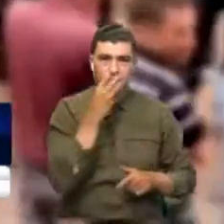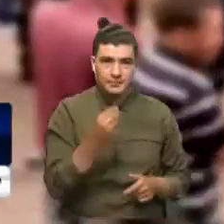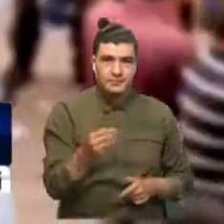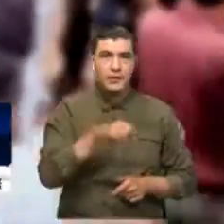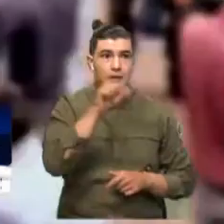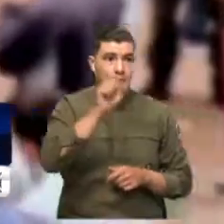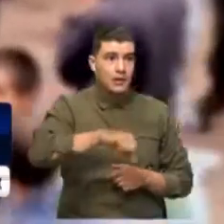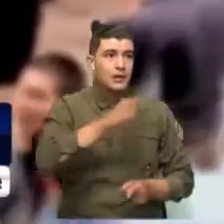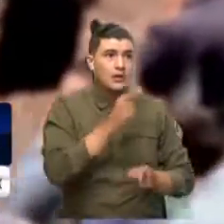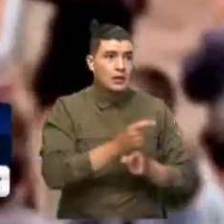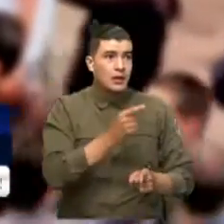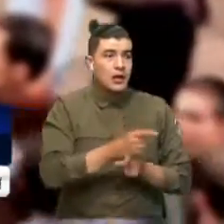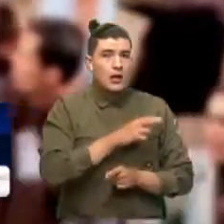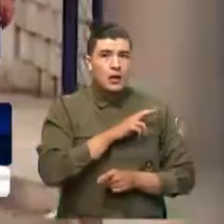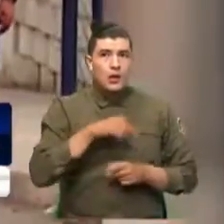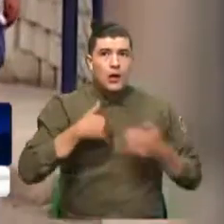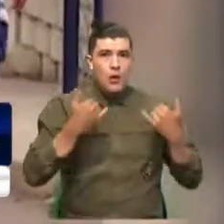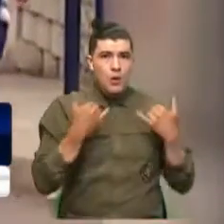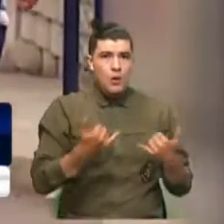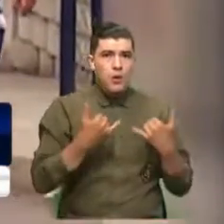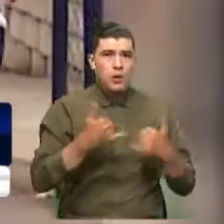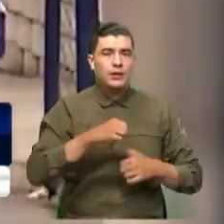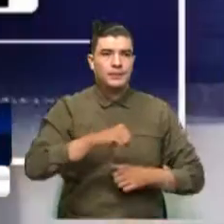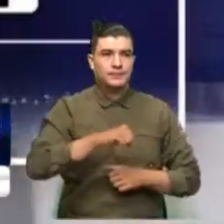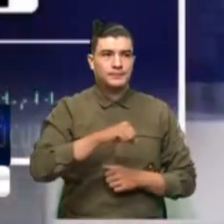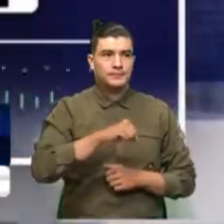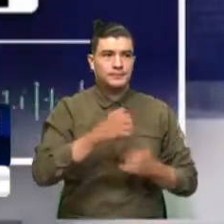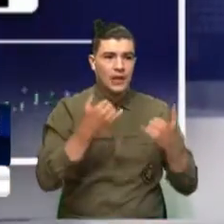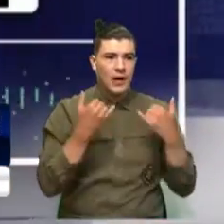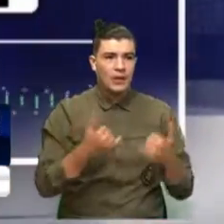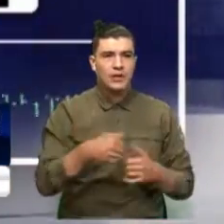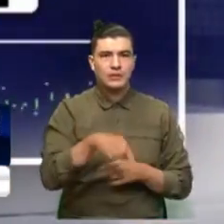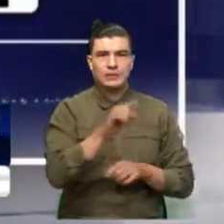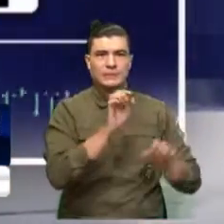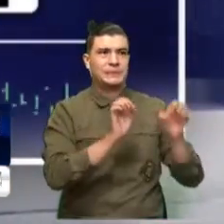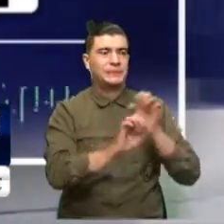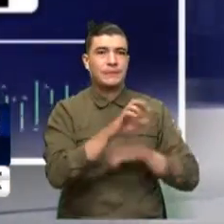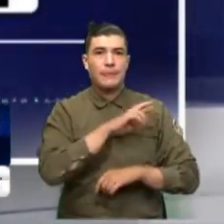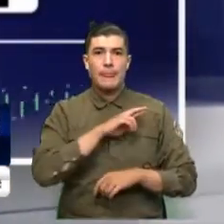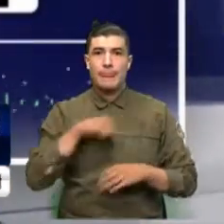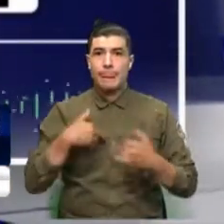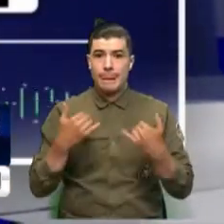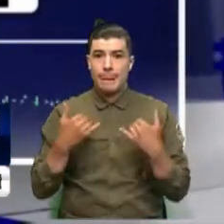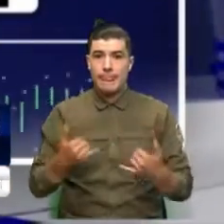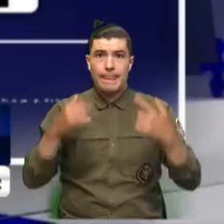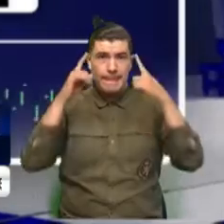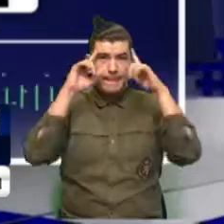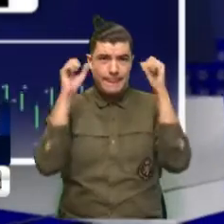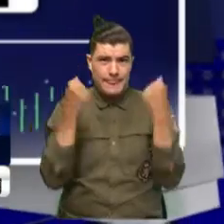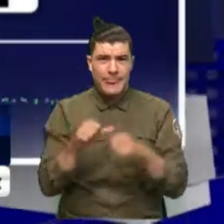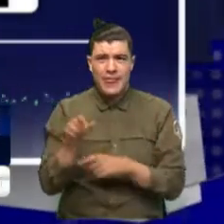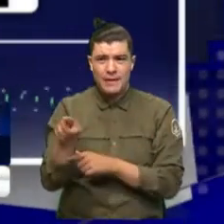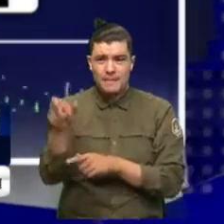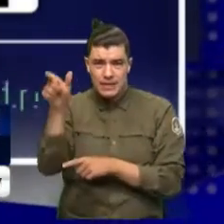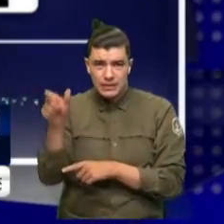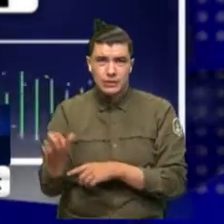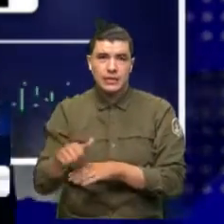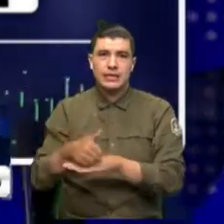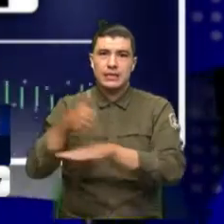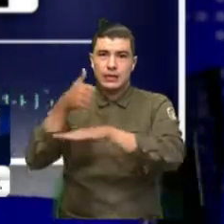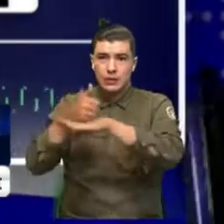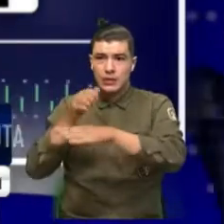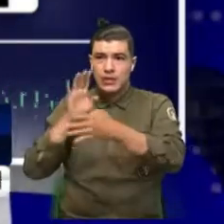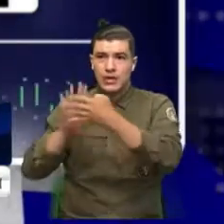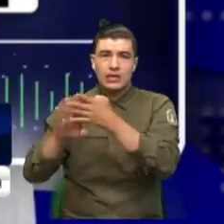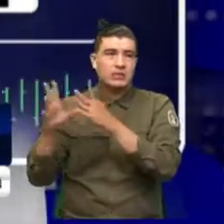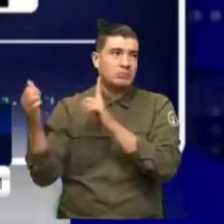está tratando a algunos de ellos de una manera muy, muy despreciable. Nosotros muy preocupados, el señor director de la cárcel ha hecho